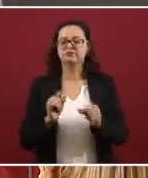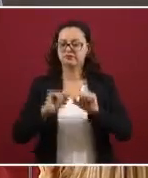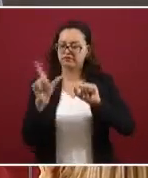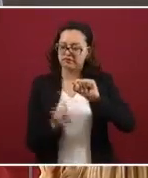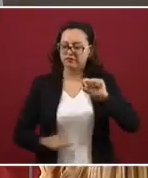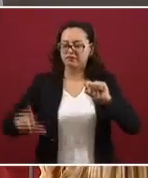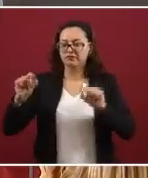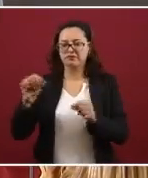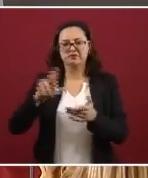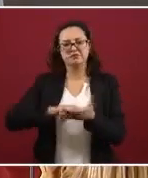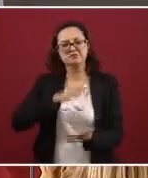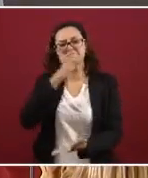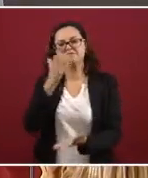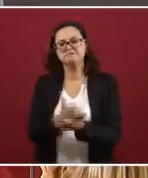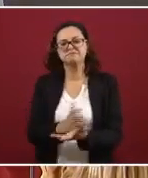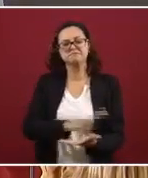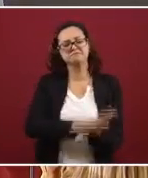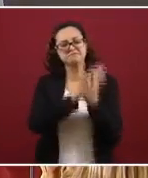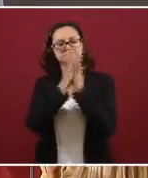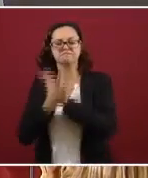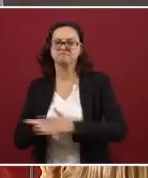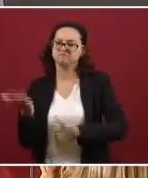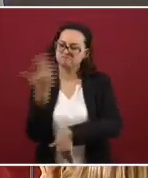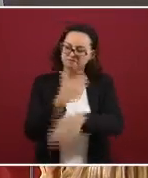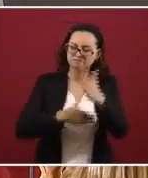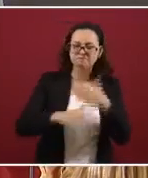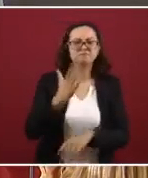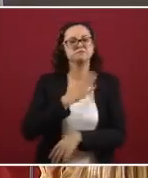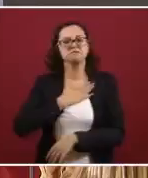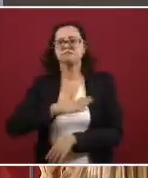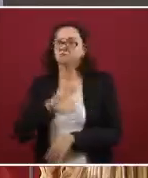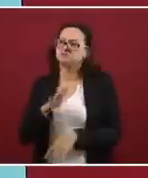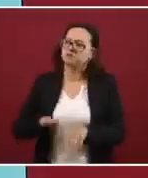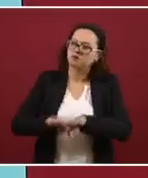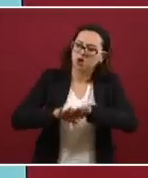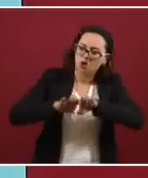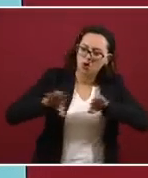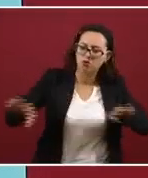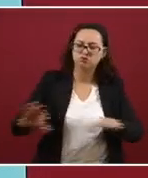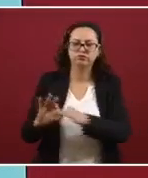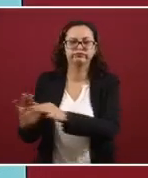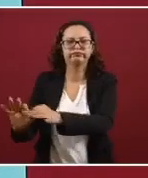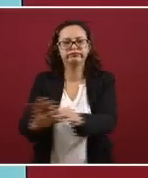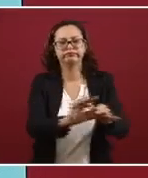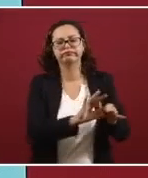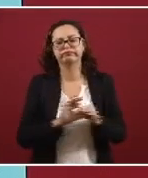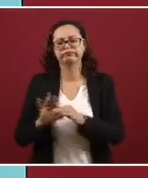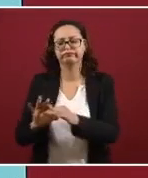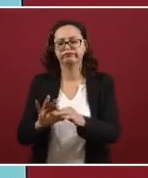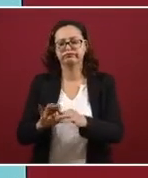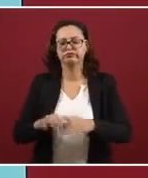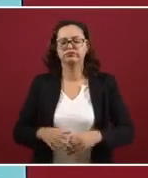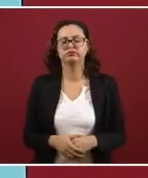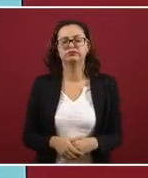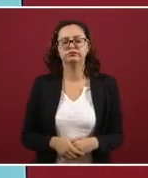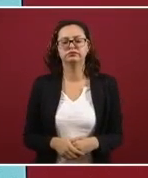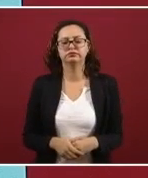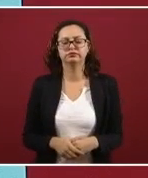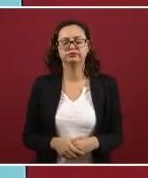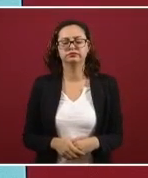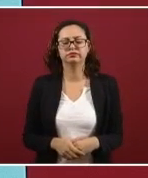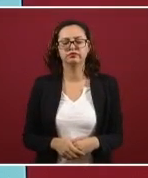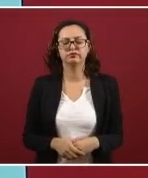una república próspera, democrática, justa y fraterna. No tengo